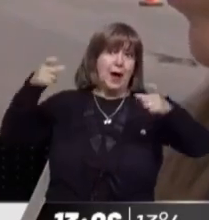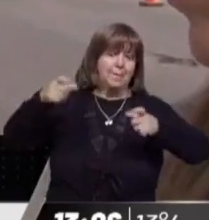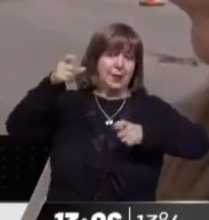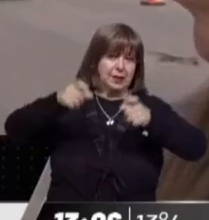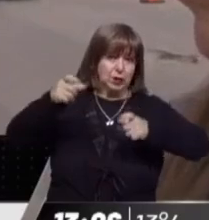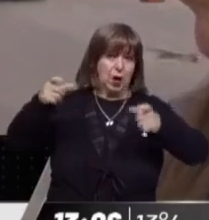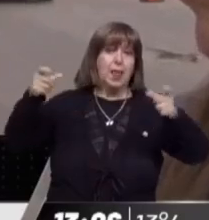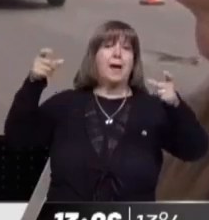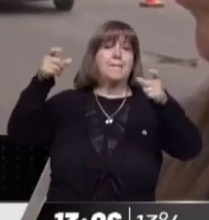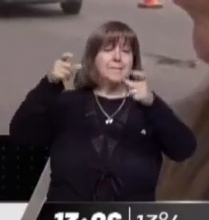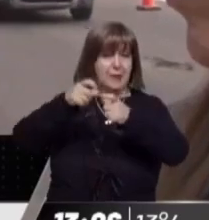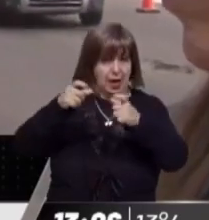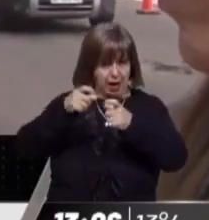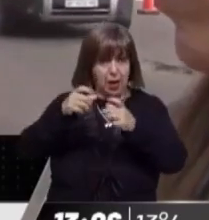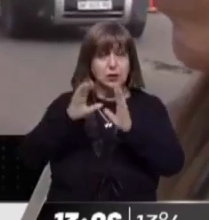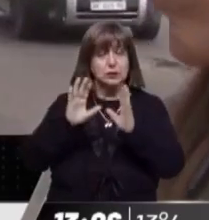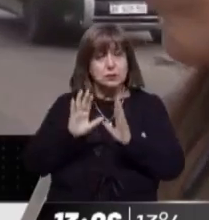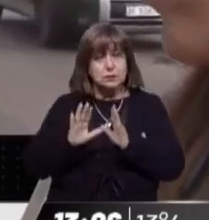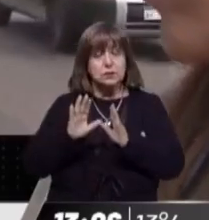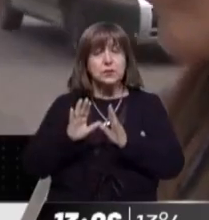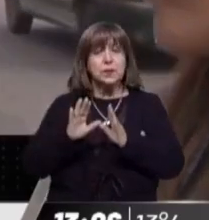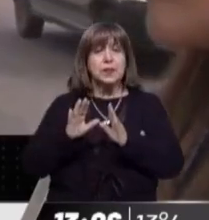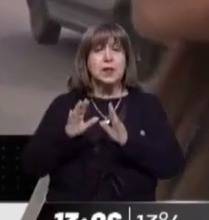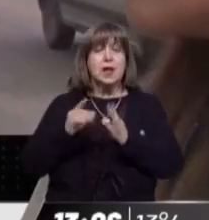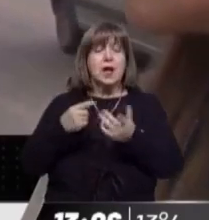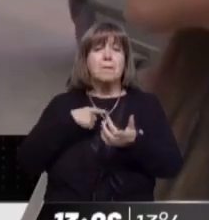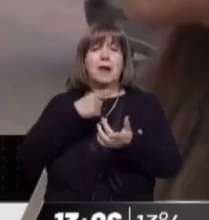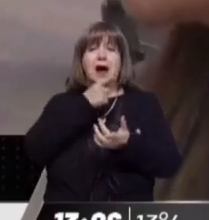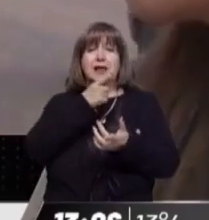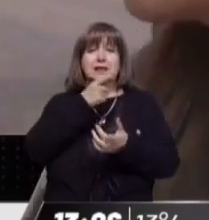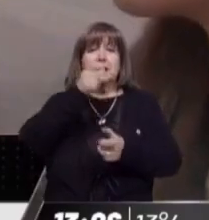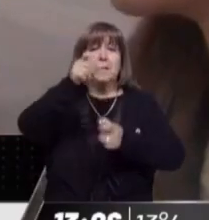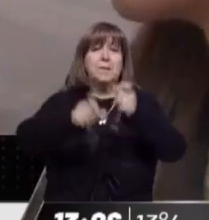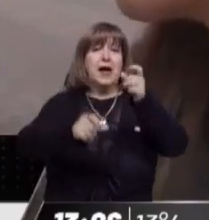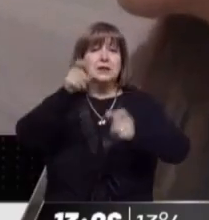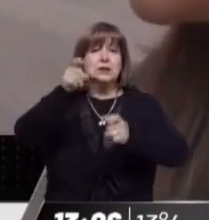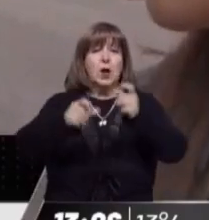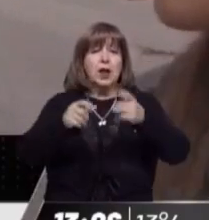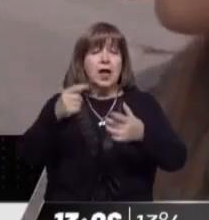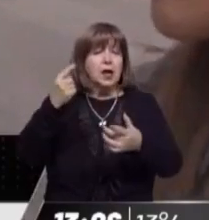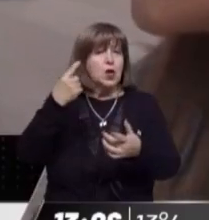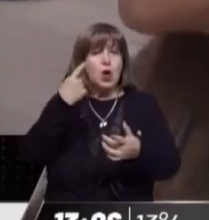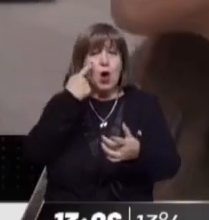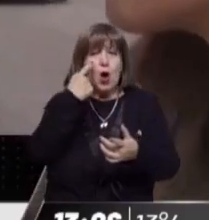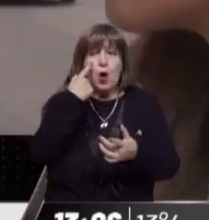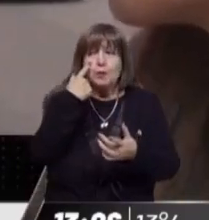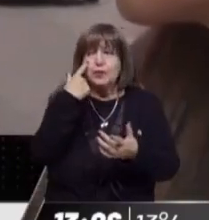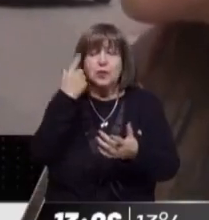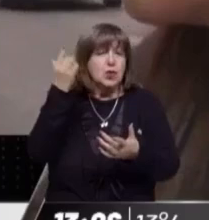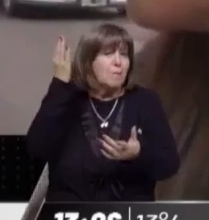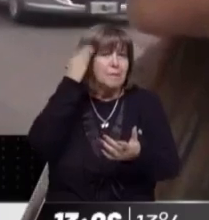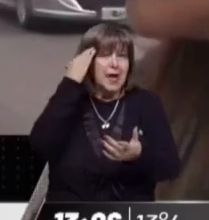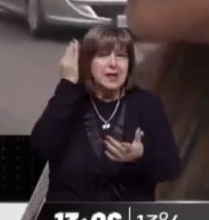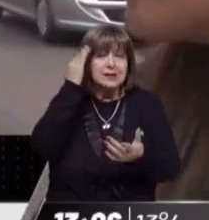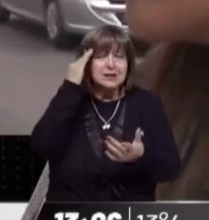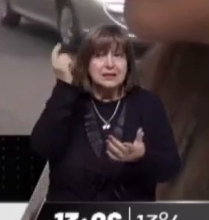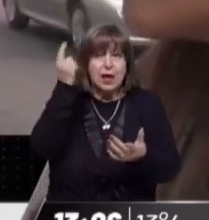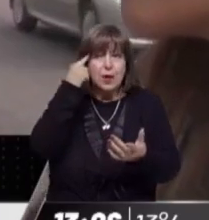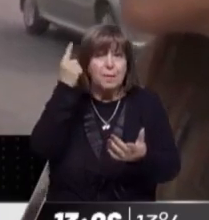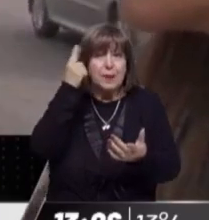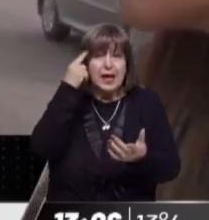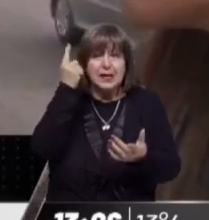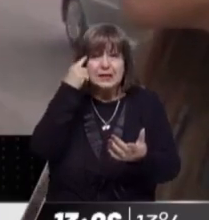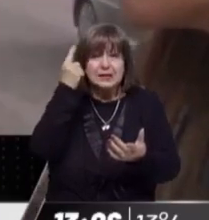sigue siendo preocupante que la ciudadanía no toma conciencia, más allá de los incrementos de controles y demás, no toma conciencia que no